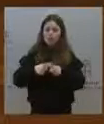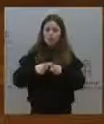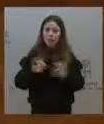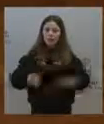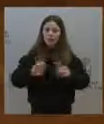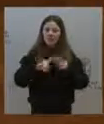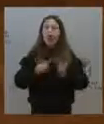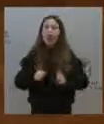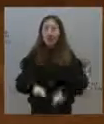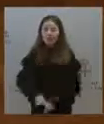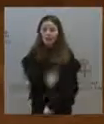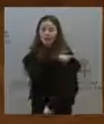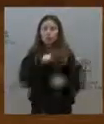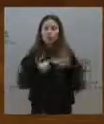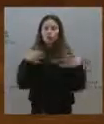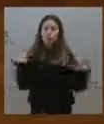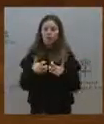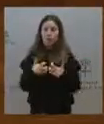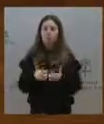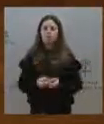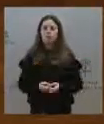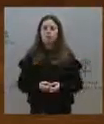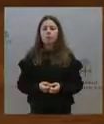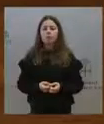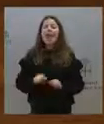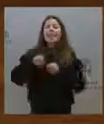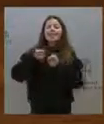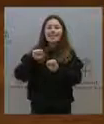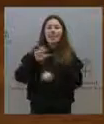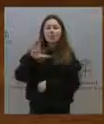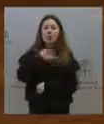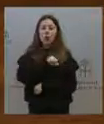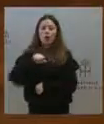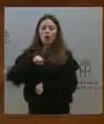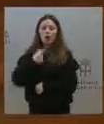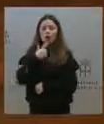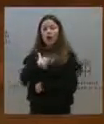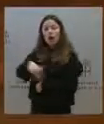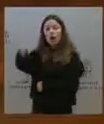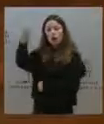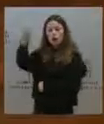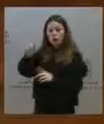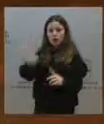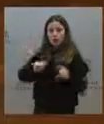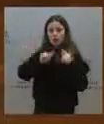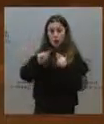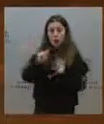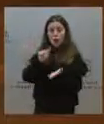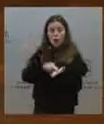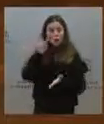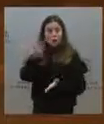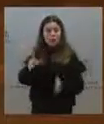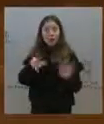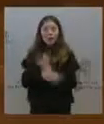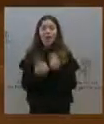es el rechazo al actual Estado autonómico lo que lleva a negarnos el diálogo. Desde nuestro punto de vista es la falta de convicciones democráticas, la